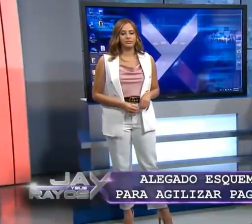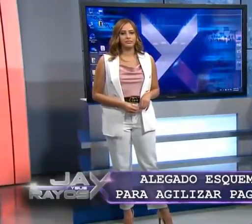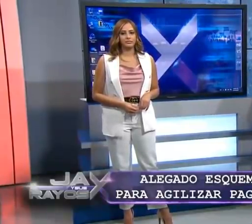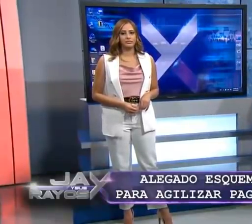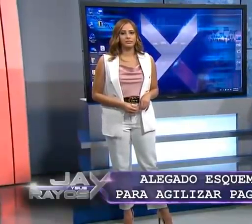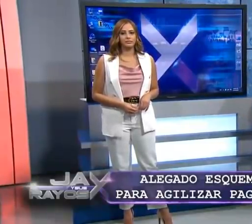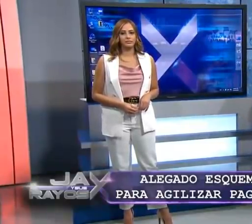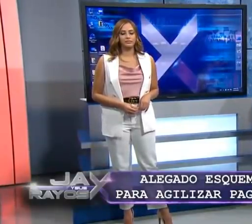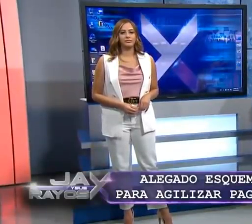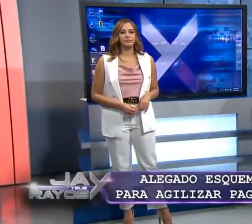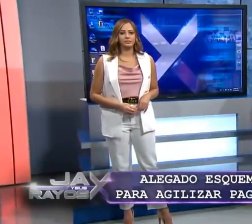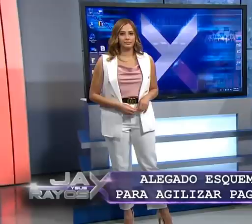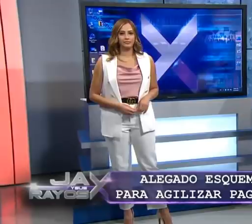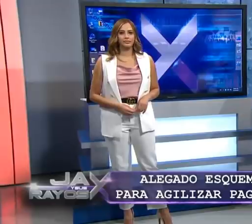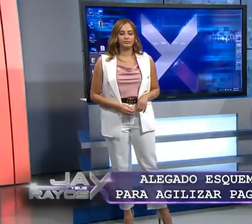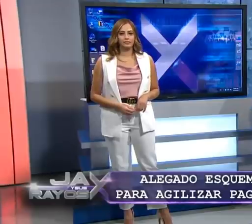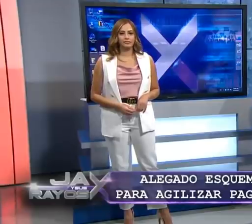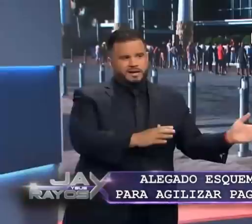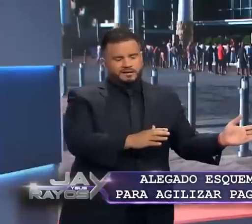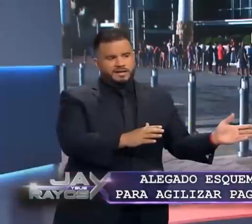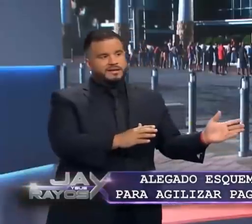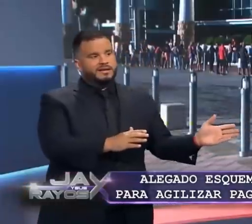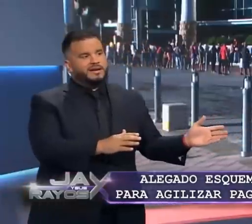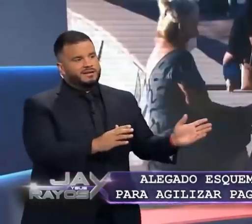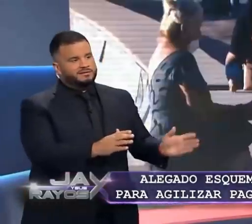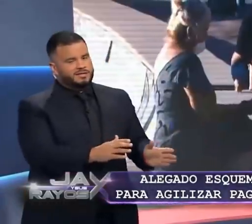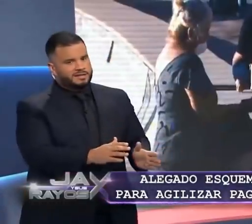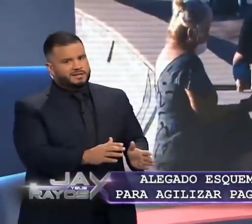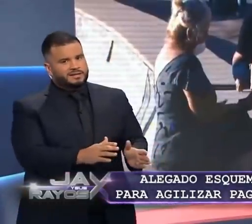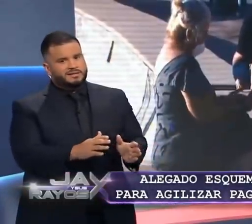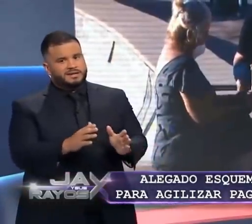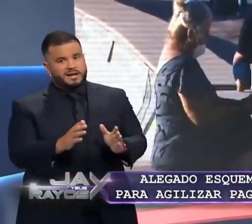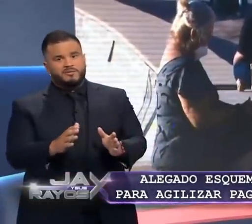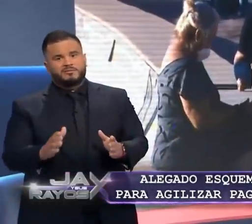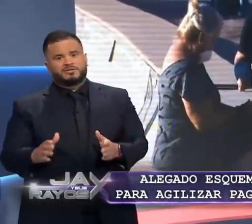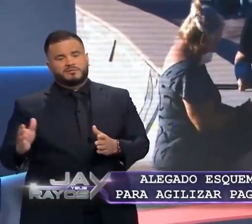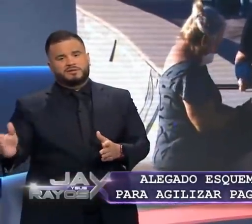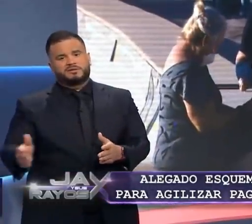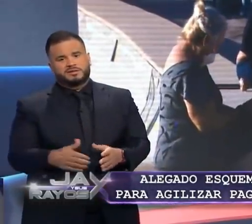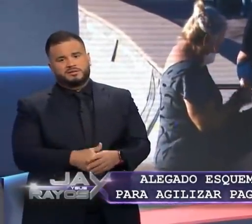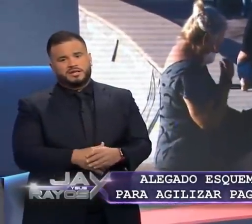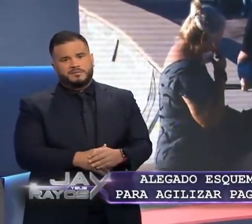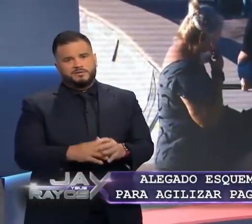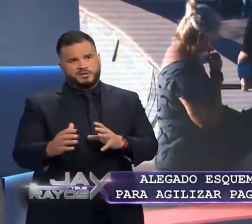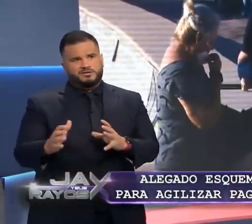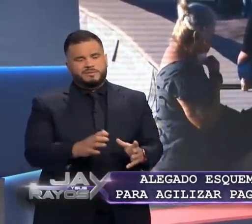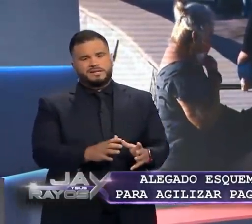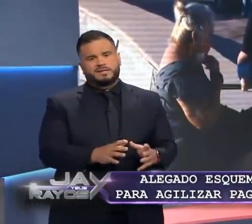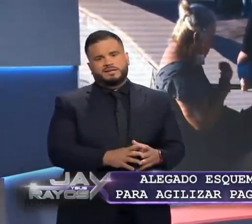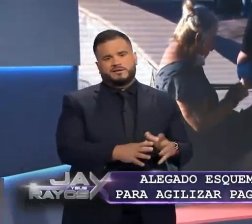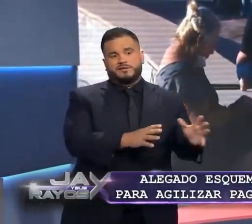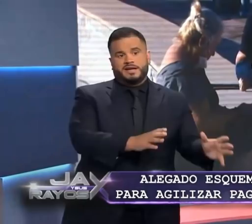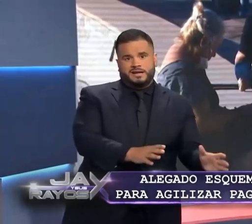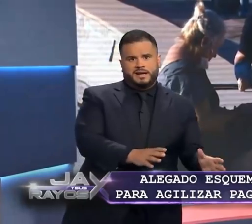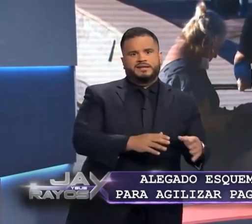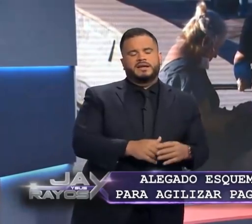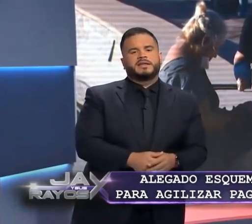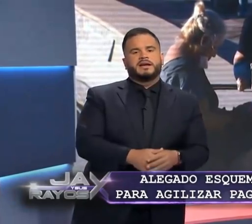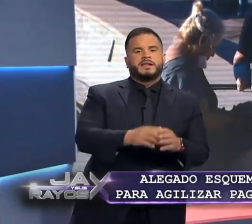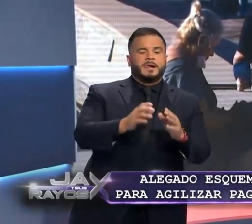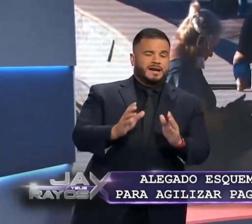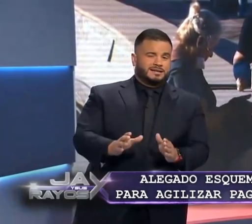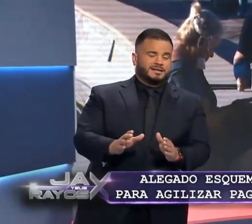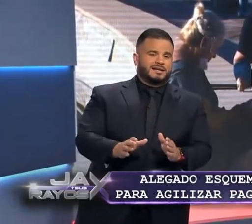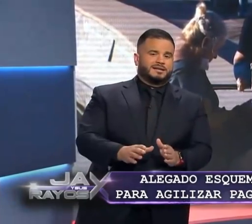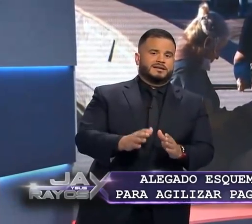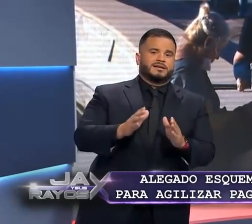que estábamos haciendo esta investigación. Recuerde que el pasado jueves, en Día a Día, a las 3 de la tarde, sacamos en un segmento Tatiana Ortiz Ramírez, una edición especial de Jason Rayo X, en Día